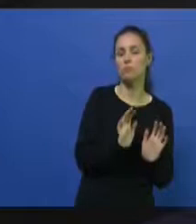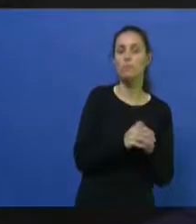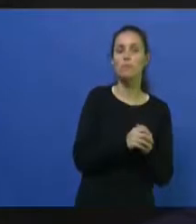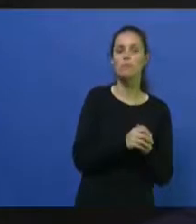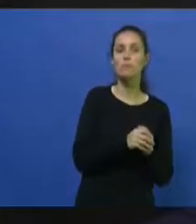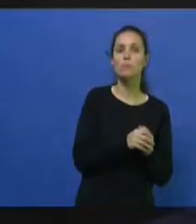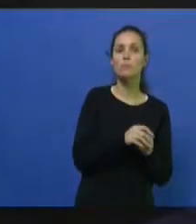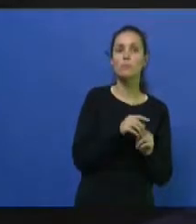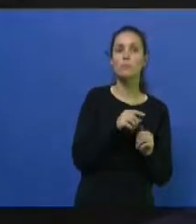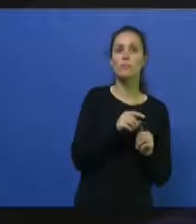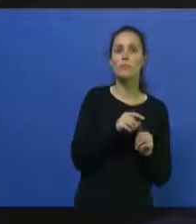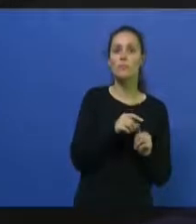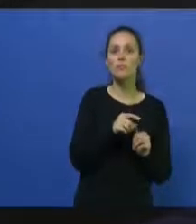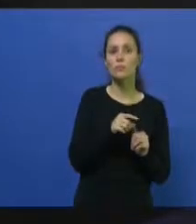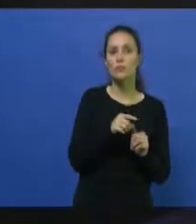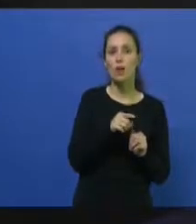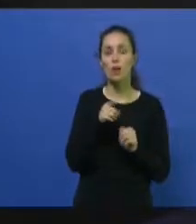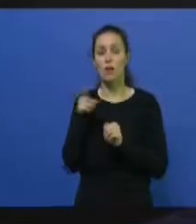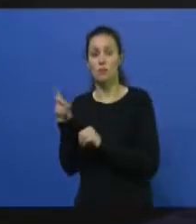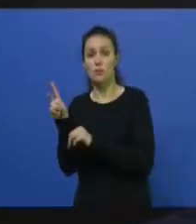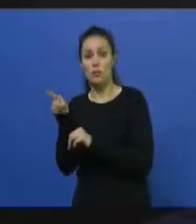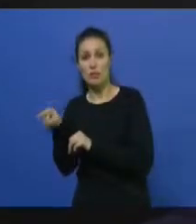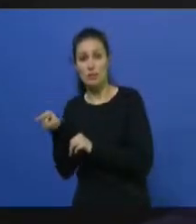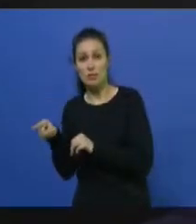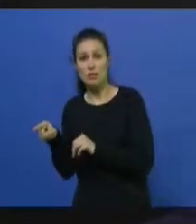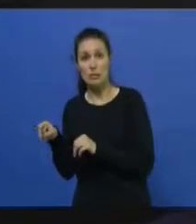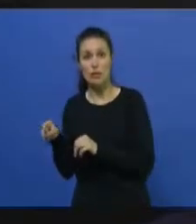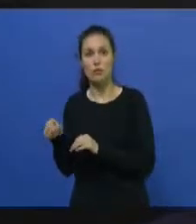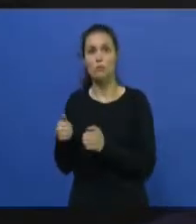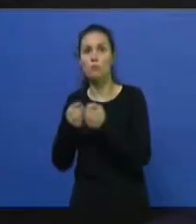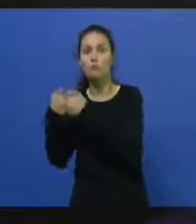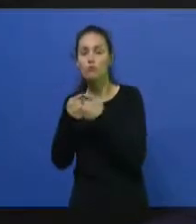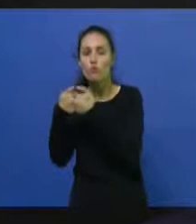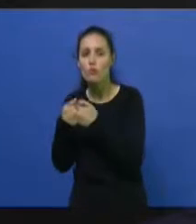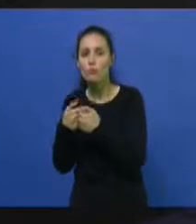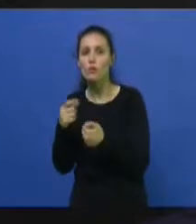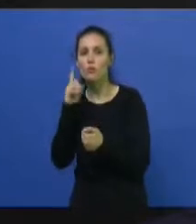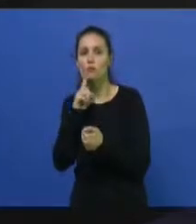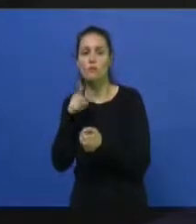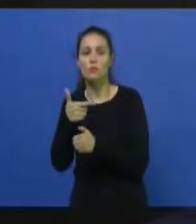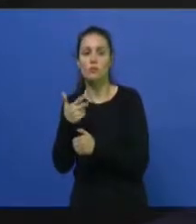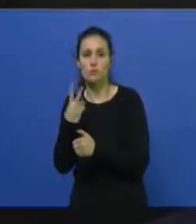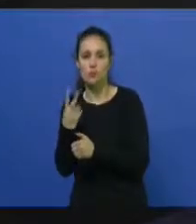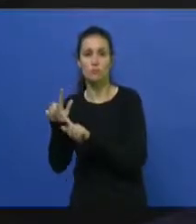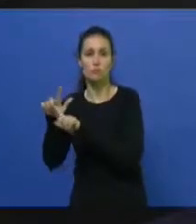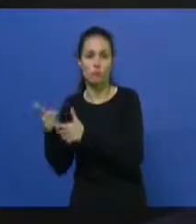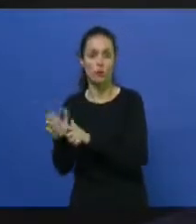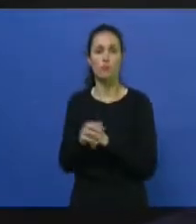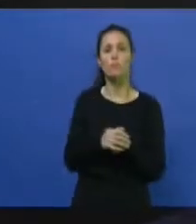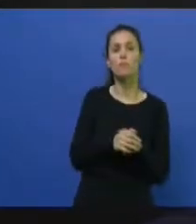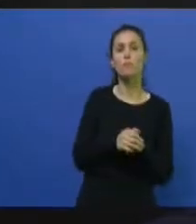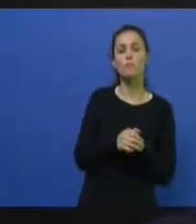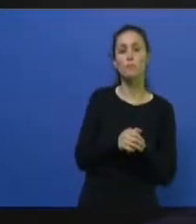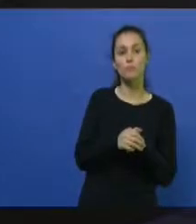tiene convenio para ITV, no me lo pueden exigir en ningún lugar. A mí me lo exigen y usted no, un injusticia. Claro, claro. Bueno, pero usted gana 6 veces, lo